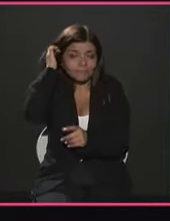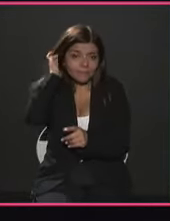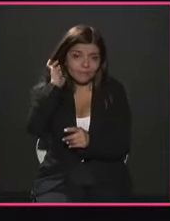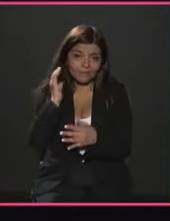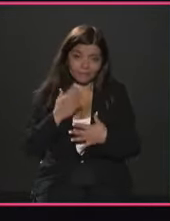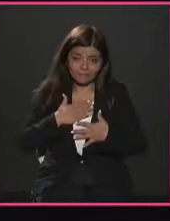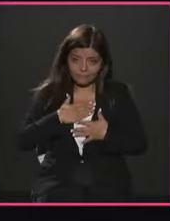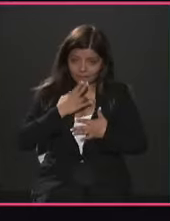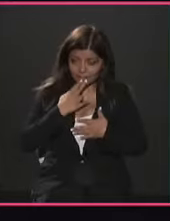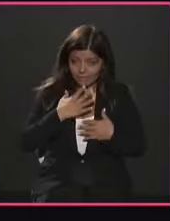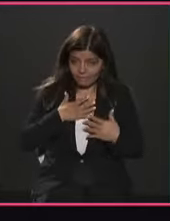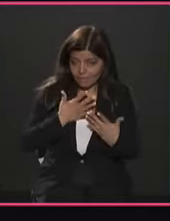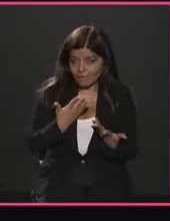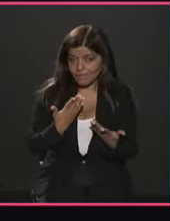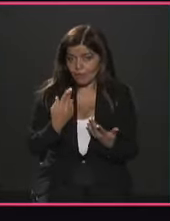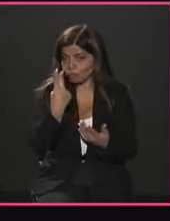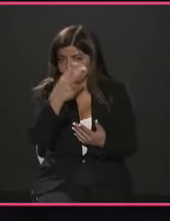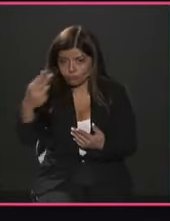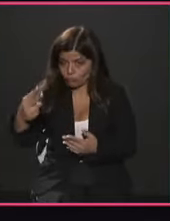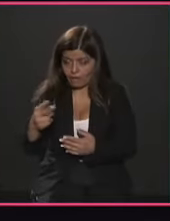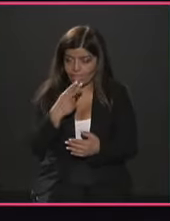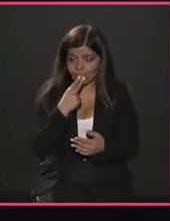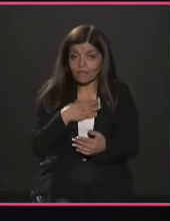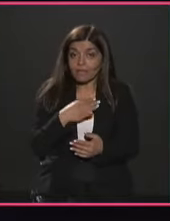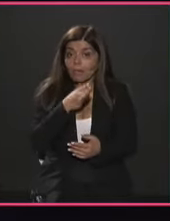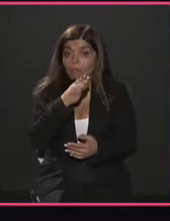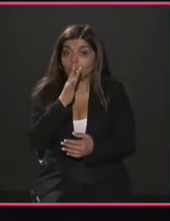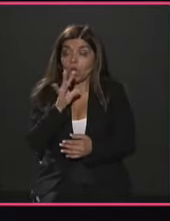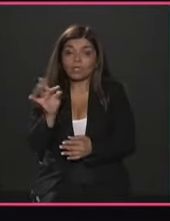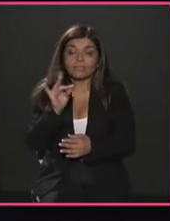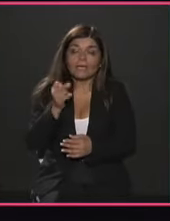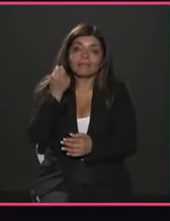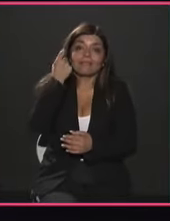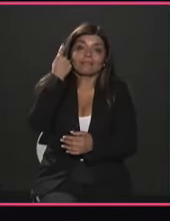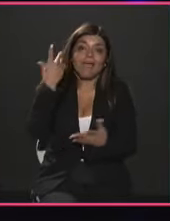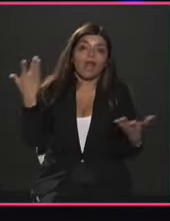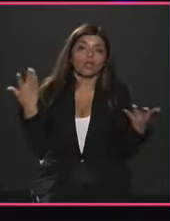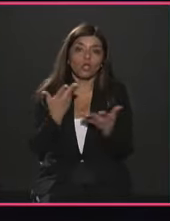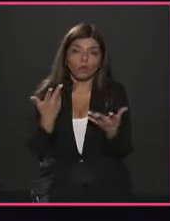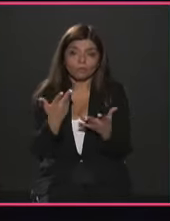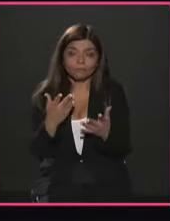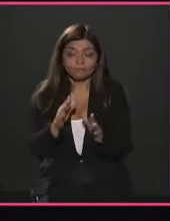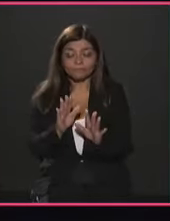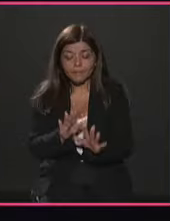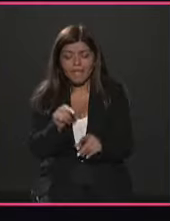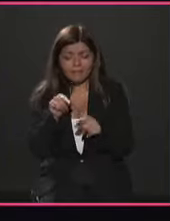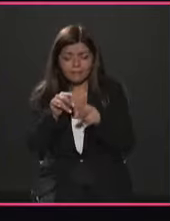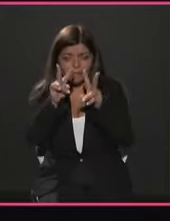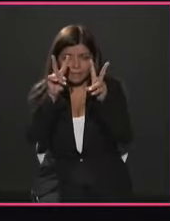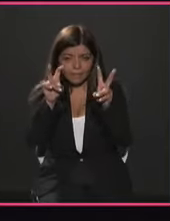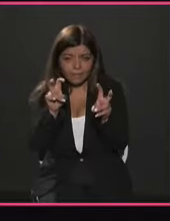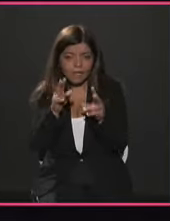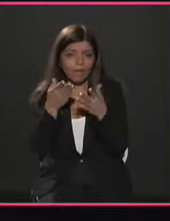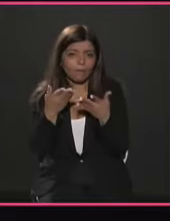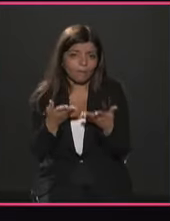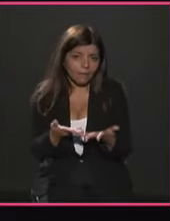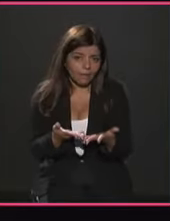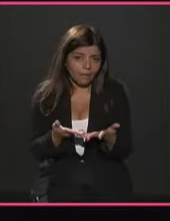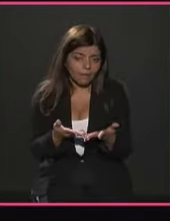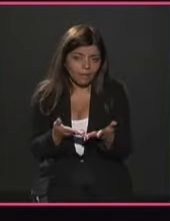vida y quizás durante su vida el transcurso de su vida tampoco se descubrirá ent Creo que este tema se va